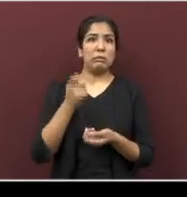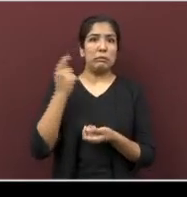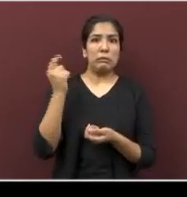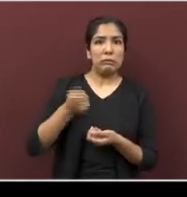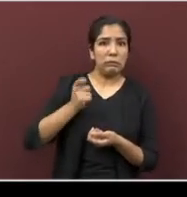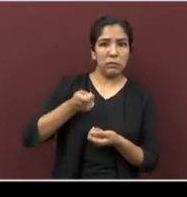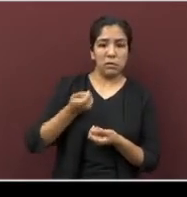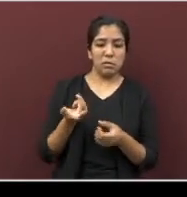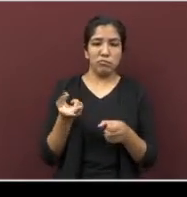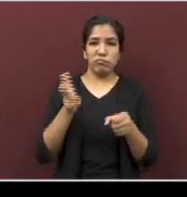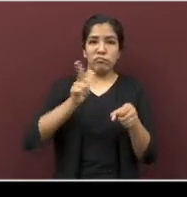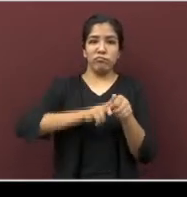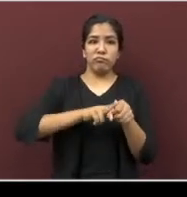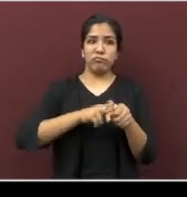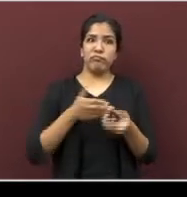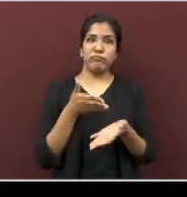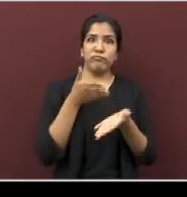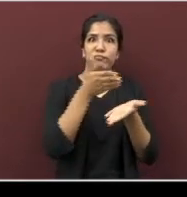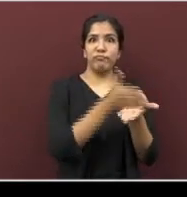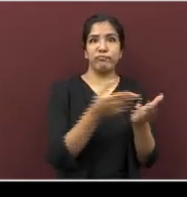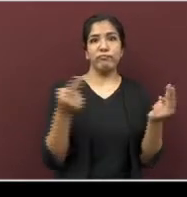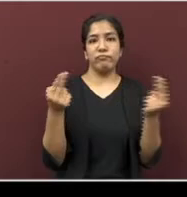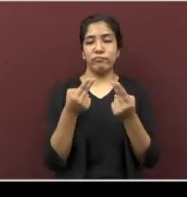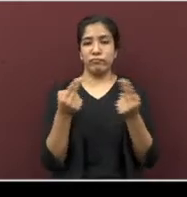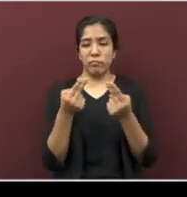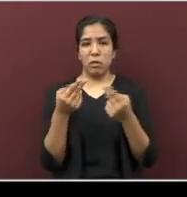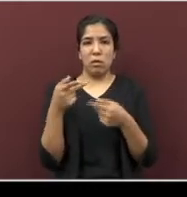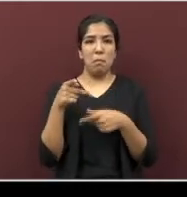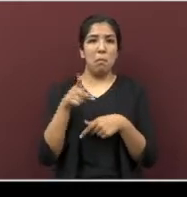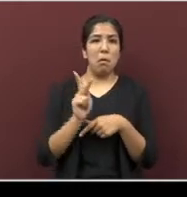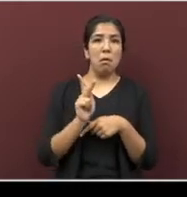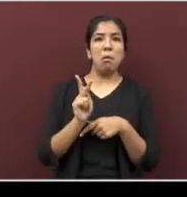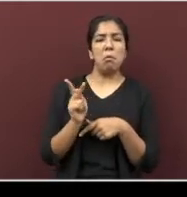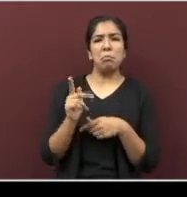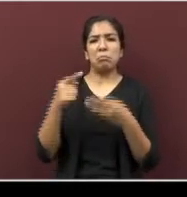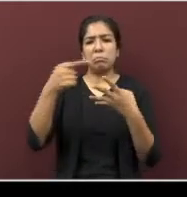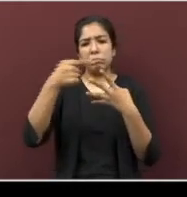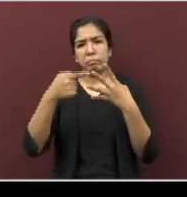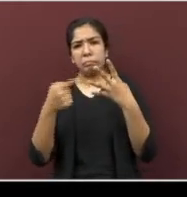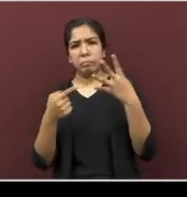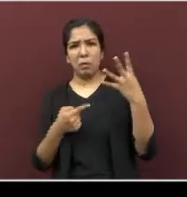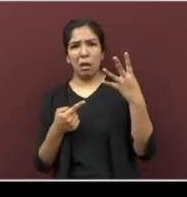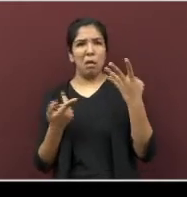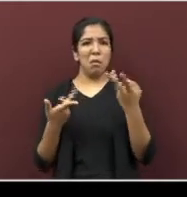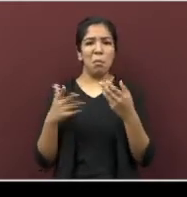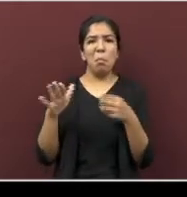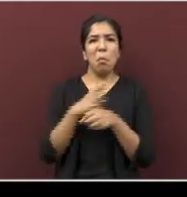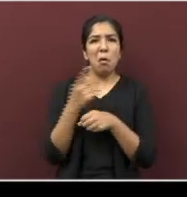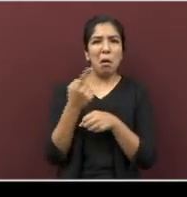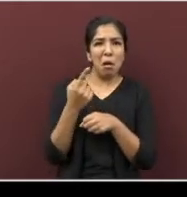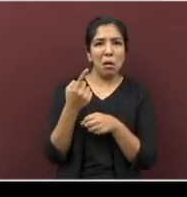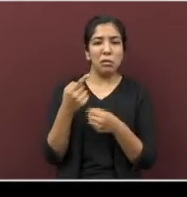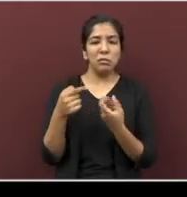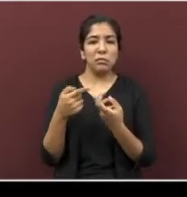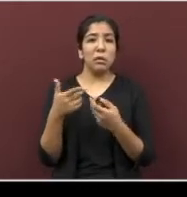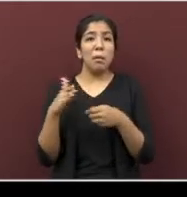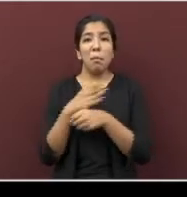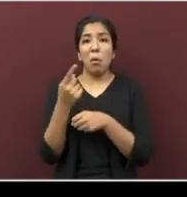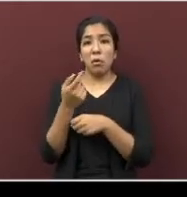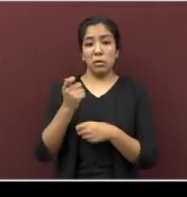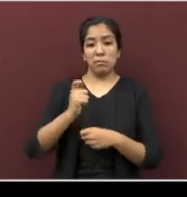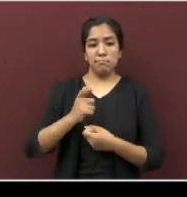fíjense en estos datos los cuadros clínicos que presentan continúan caracterizándose con signos y síntomas